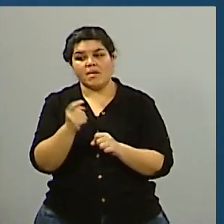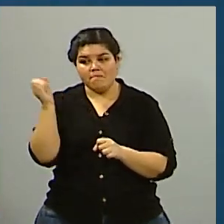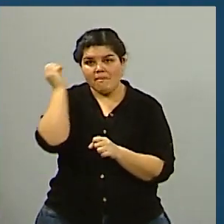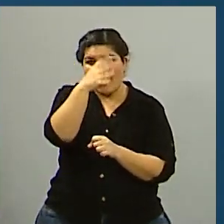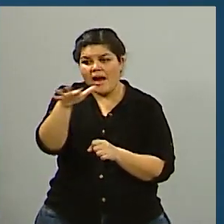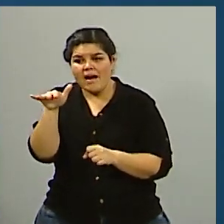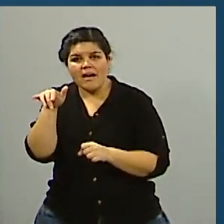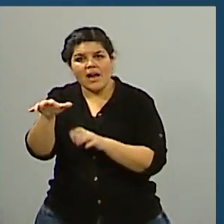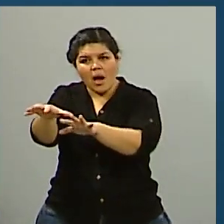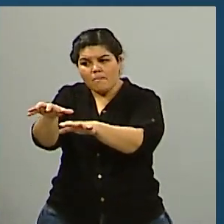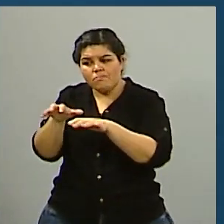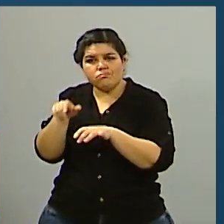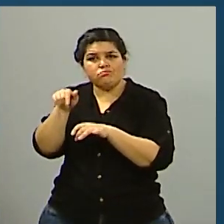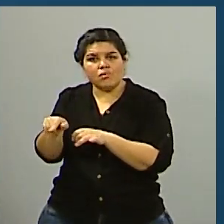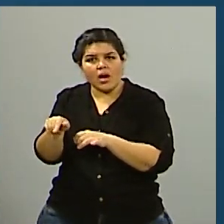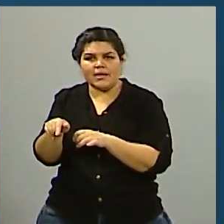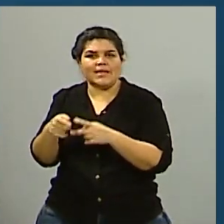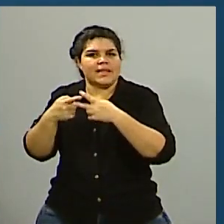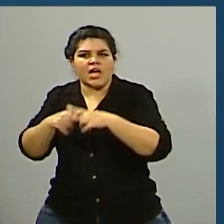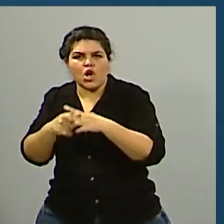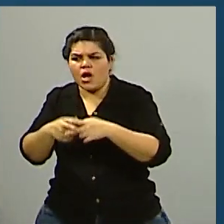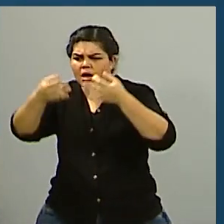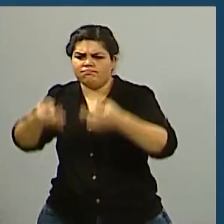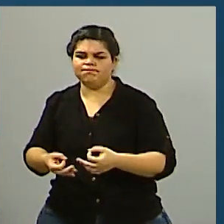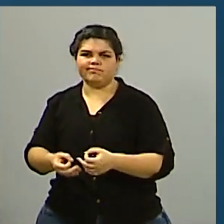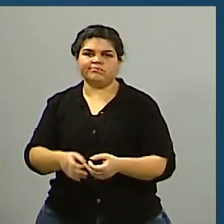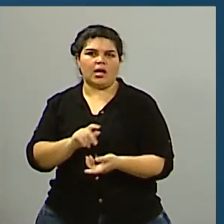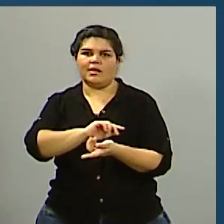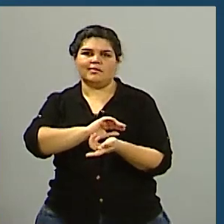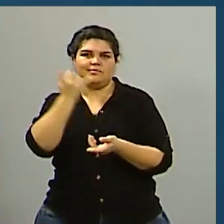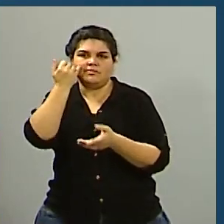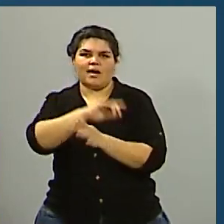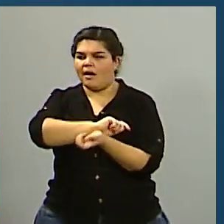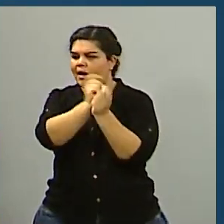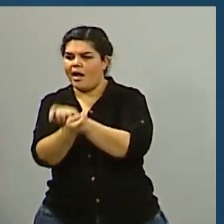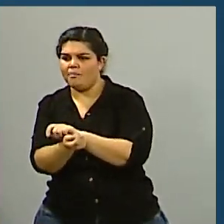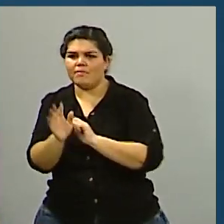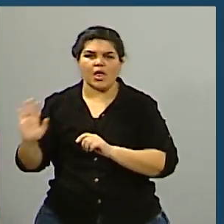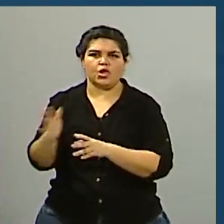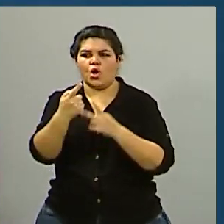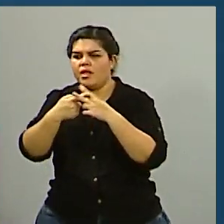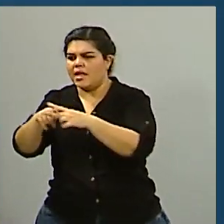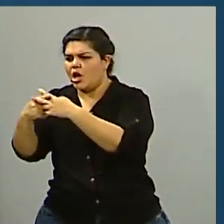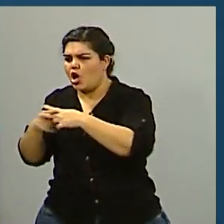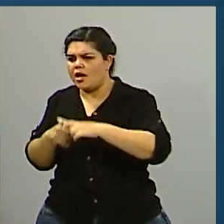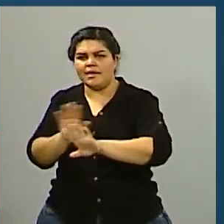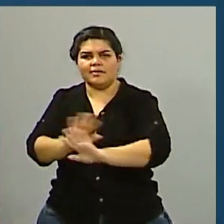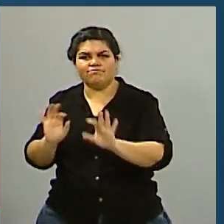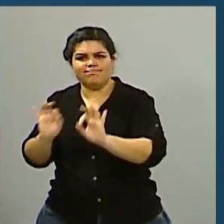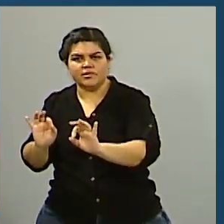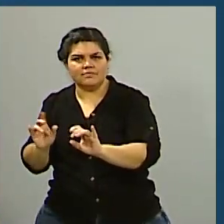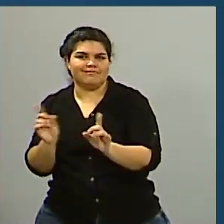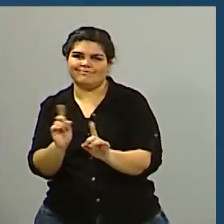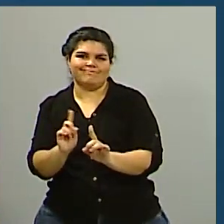porque la tecnificación no alcanza para decir se sustituye una cosa por la otra. La mano de obra rural en